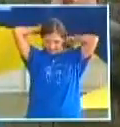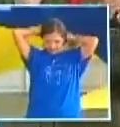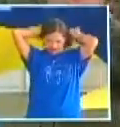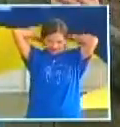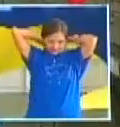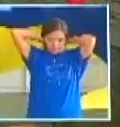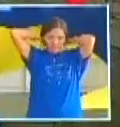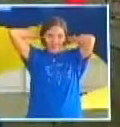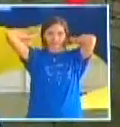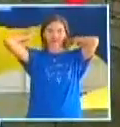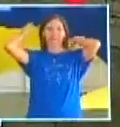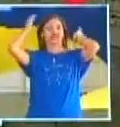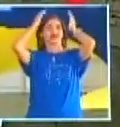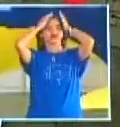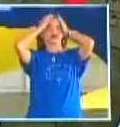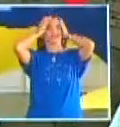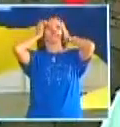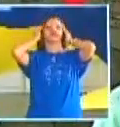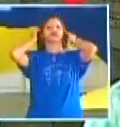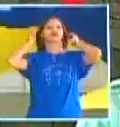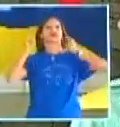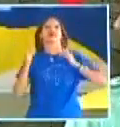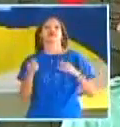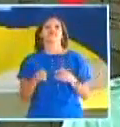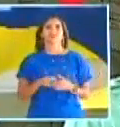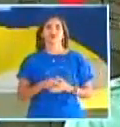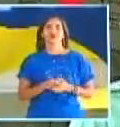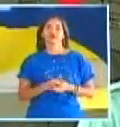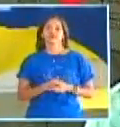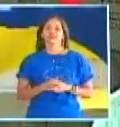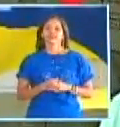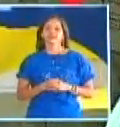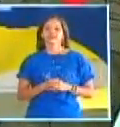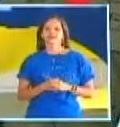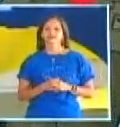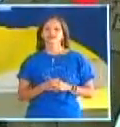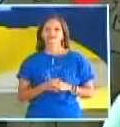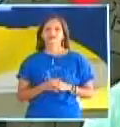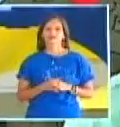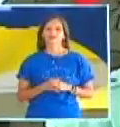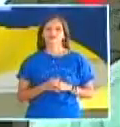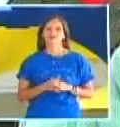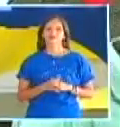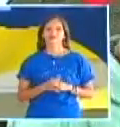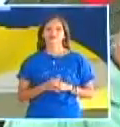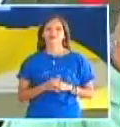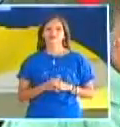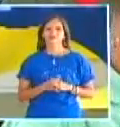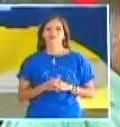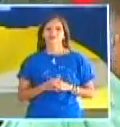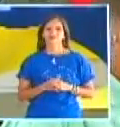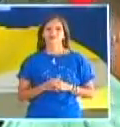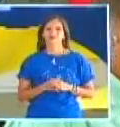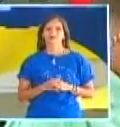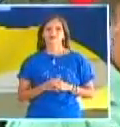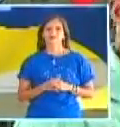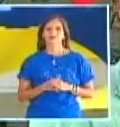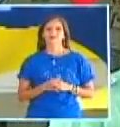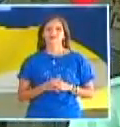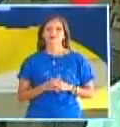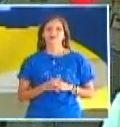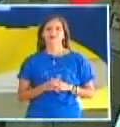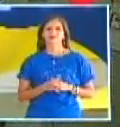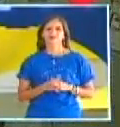electoral con el sable que ha sido otorgado por el presidente de la República Bolivariana de Venezuela. Es una espada